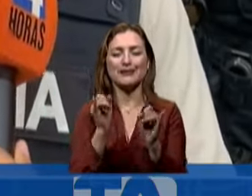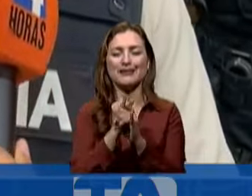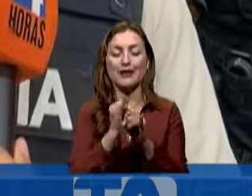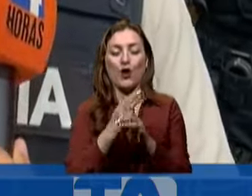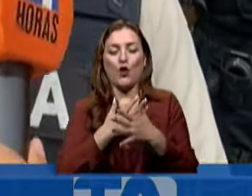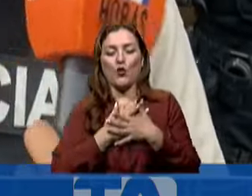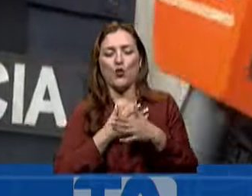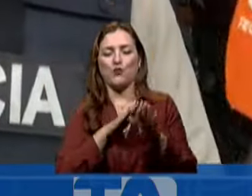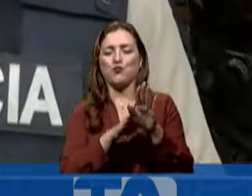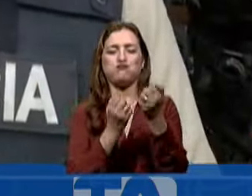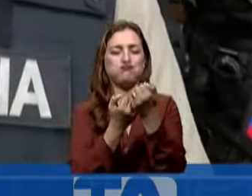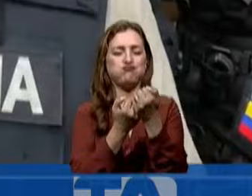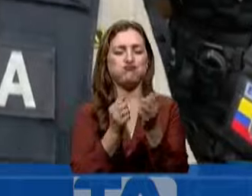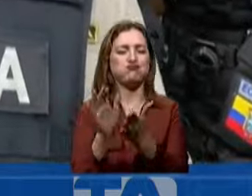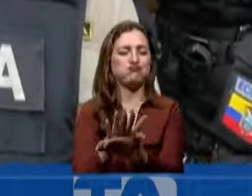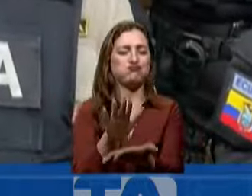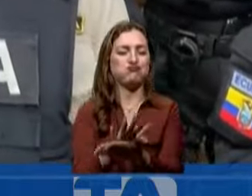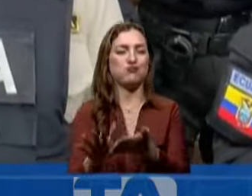institucionales y del Estado.